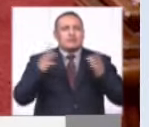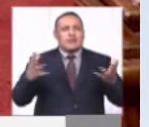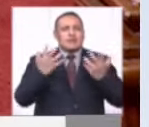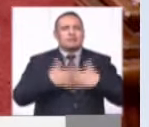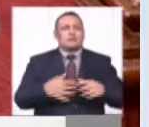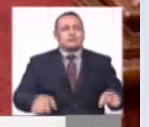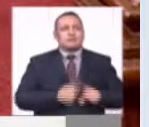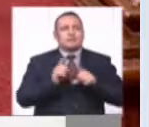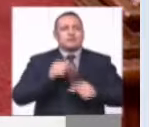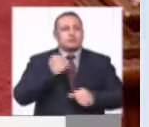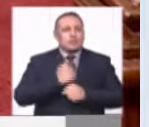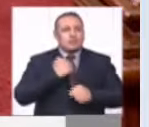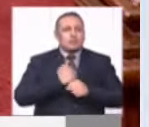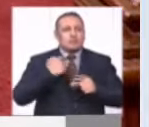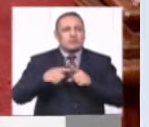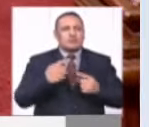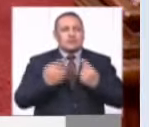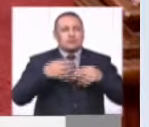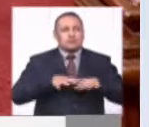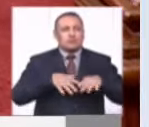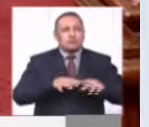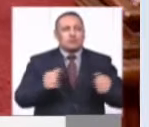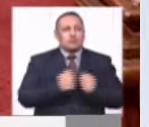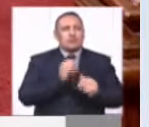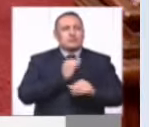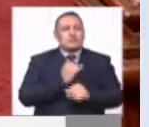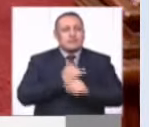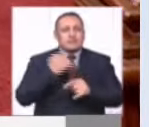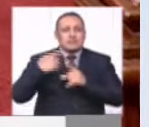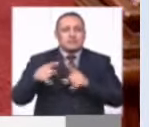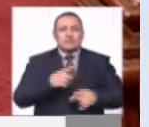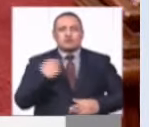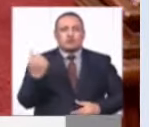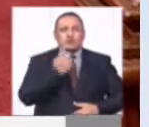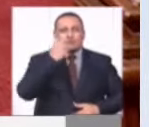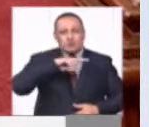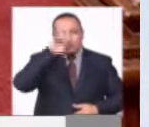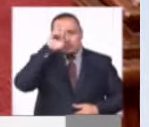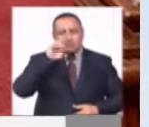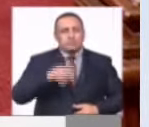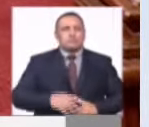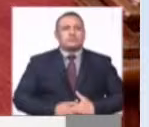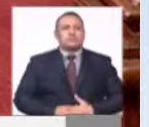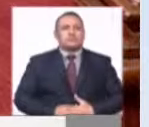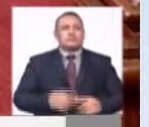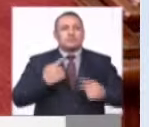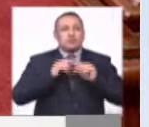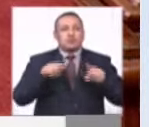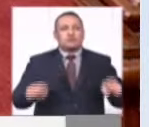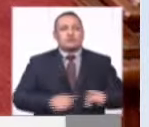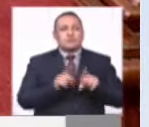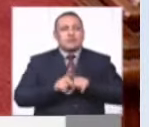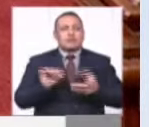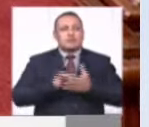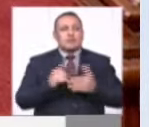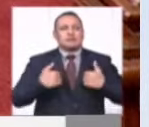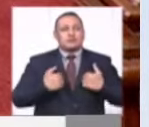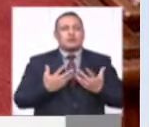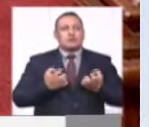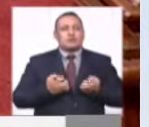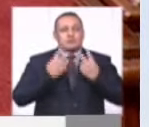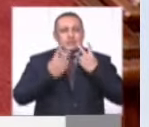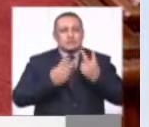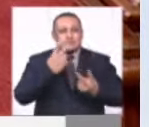empresa, los trabajadores, las confesiones religiosas a todo lo largo y ancho del país. Para ello, señor presidente, tengo